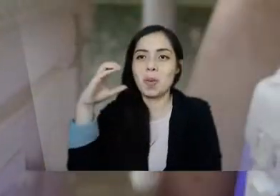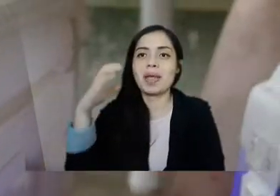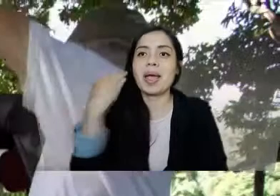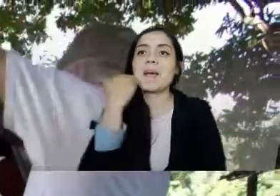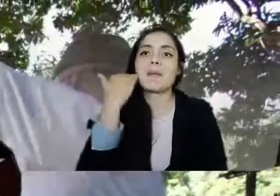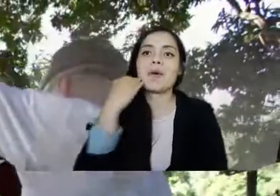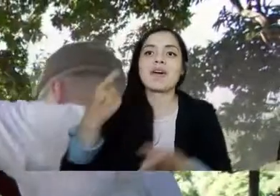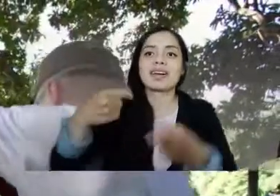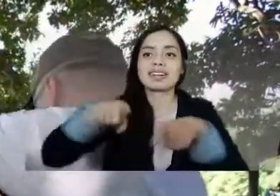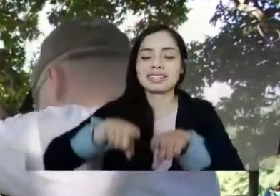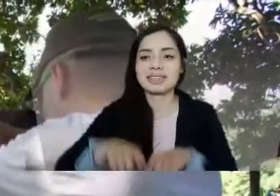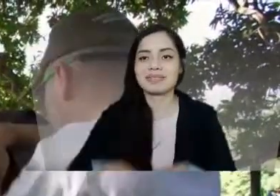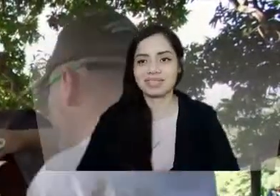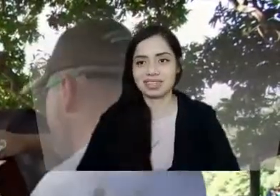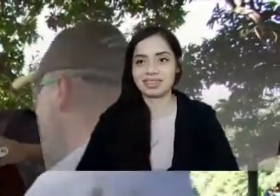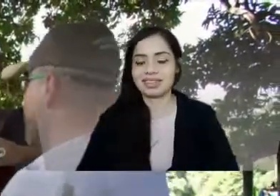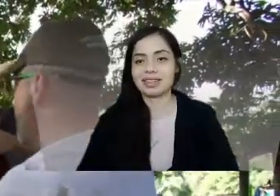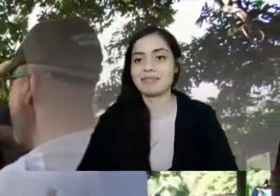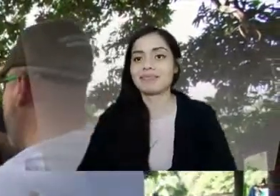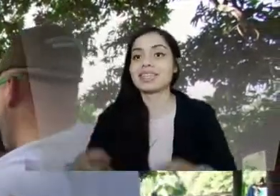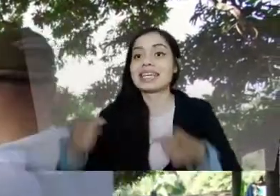en el tiempo.